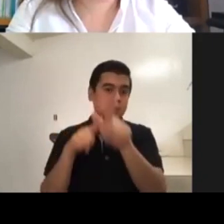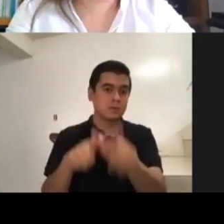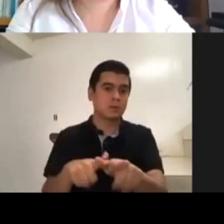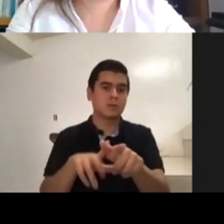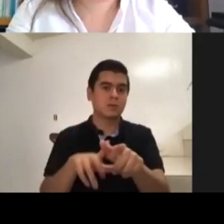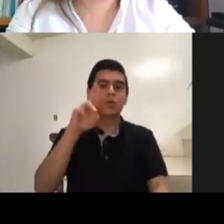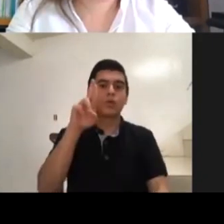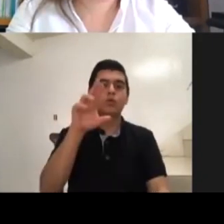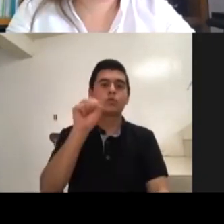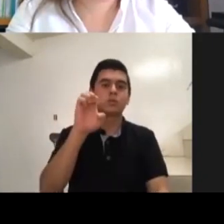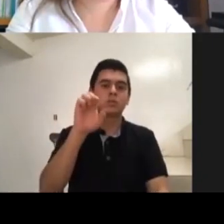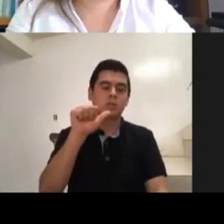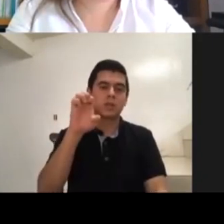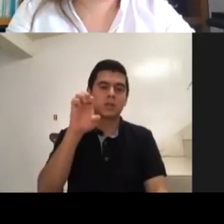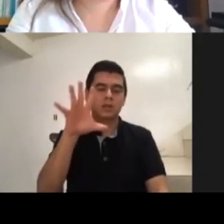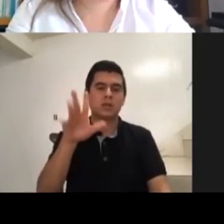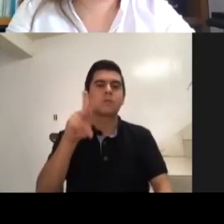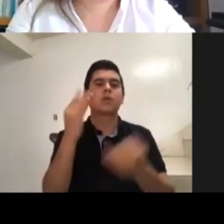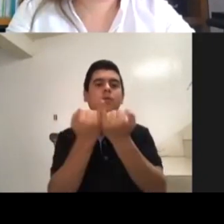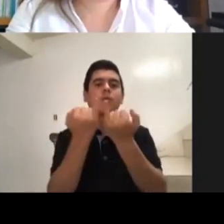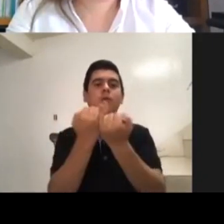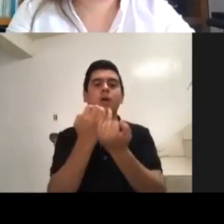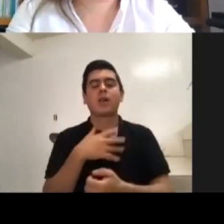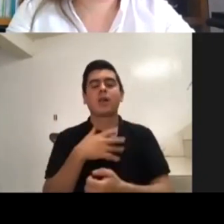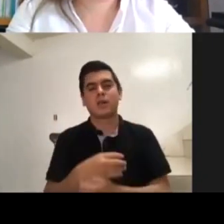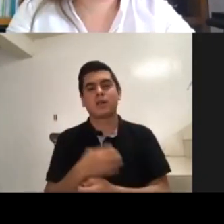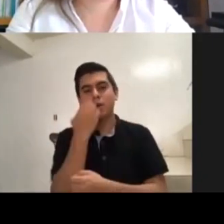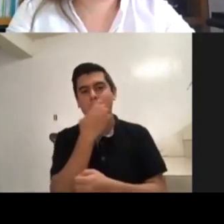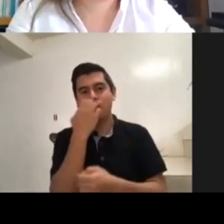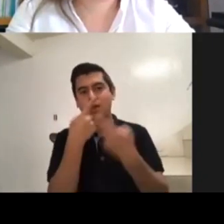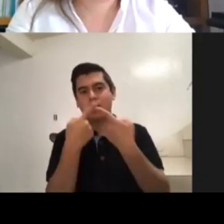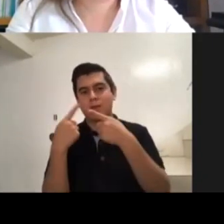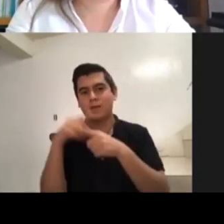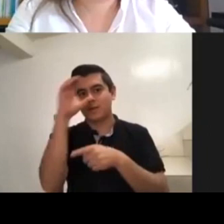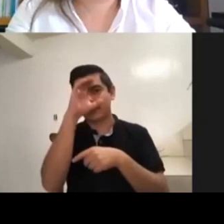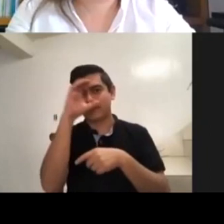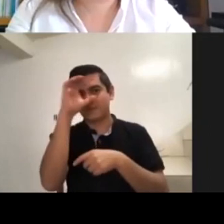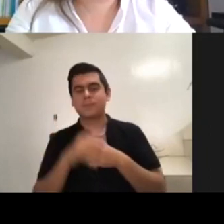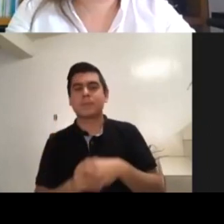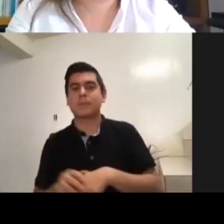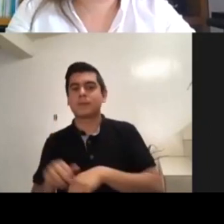escuelas interculturales, etc. Alicia, por favor, te damos la palabra.